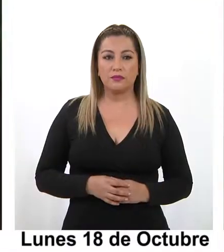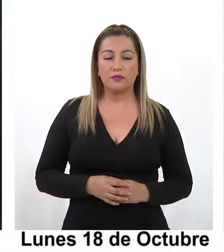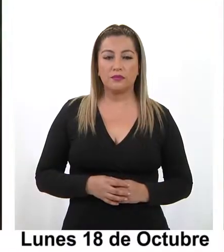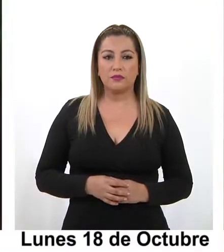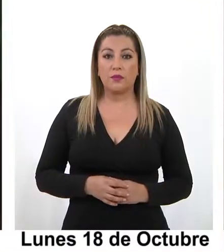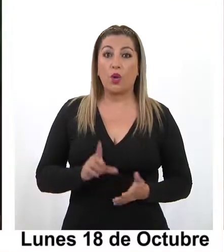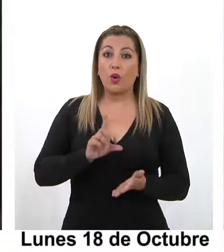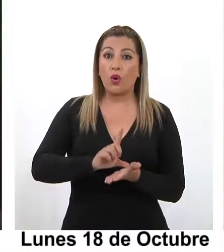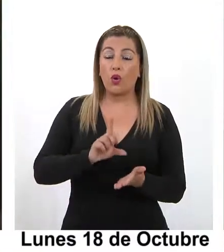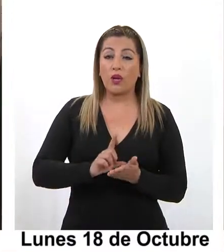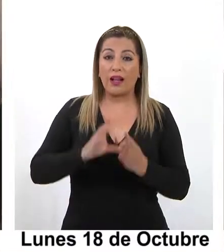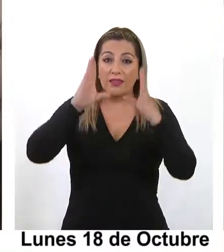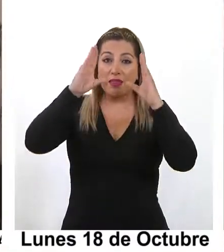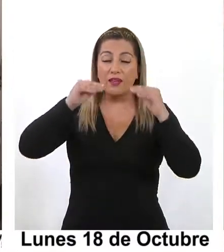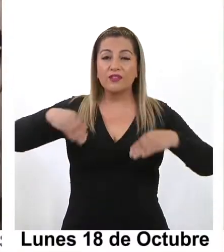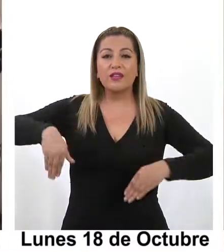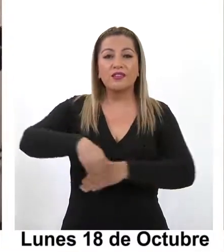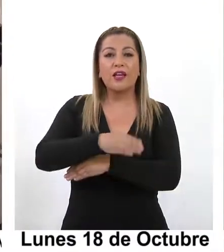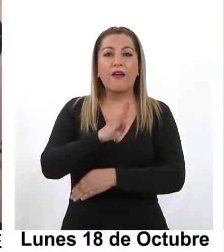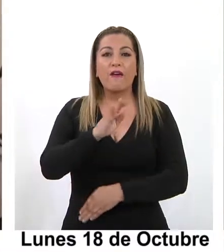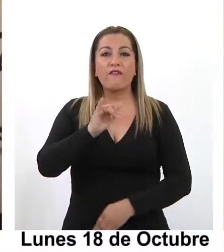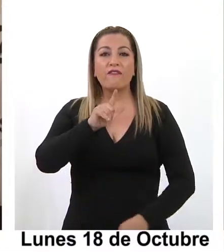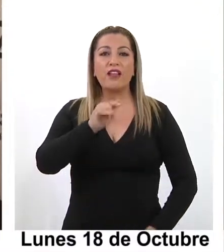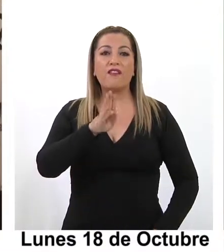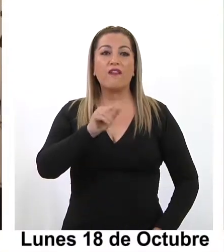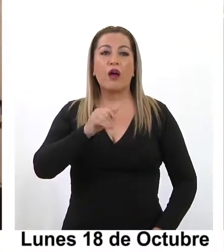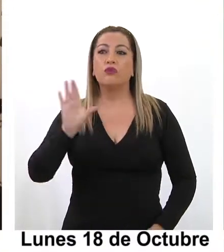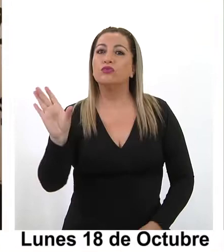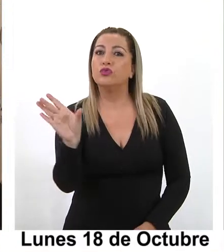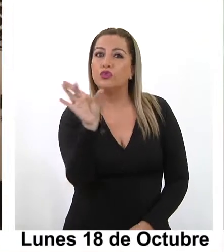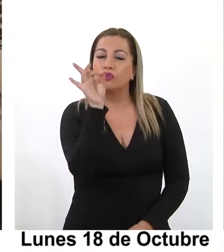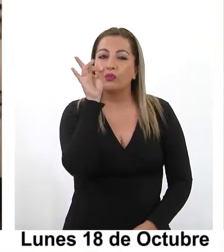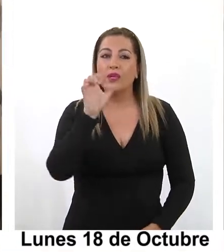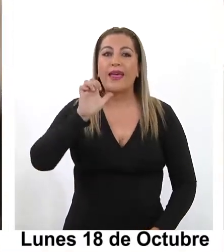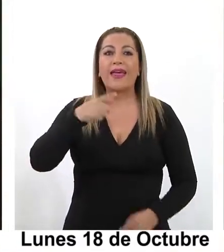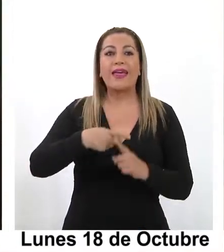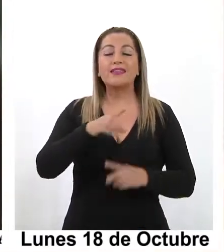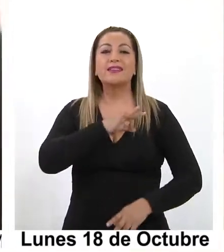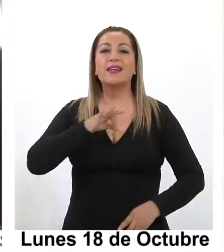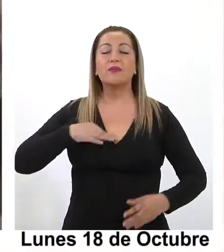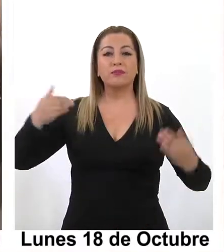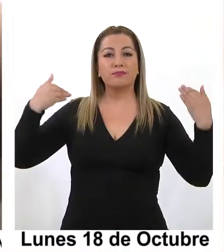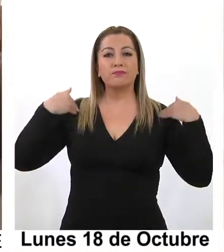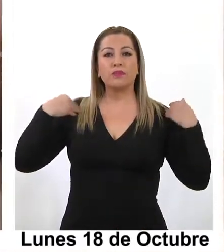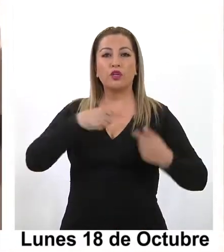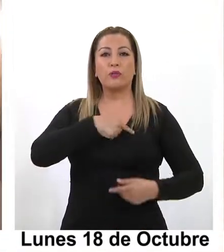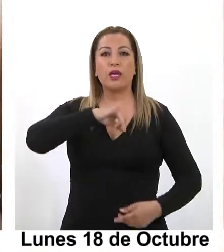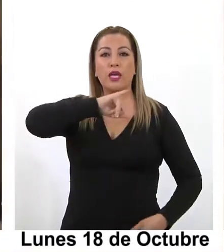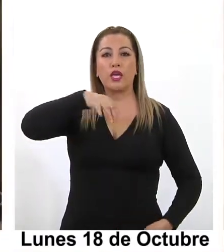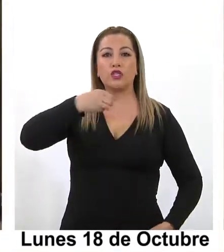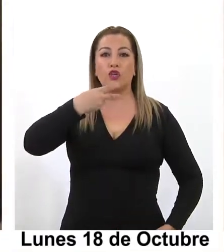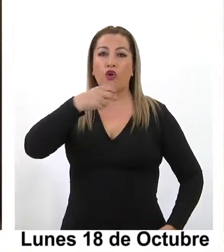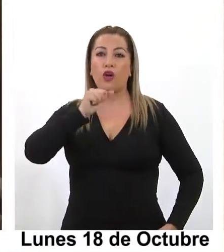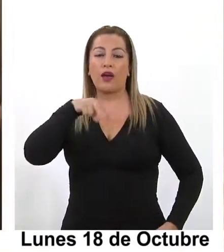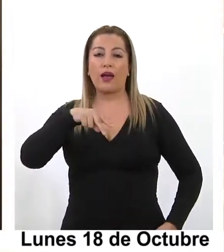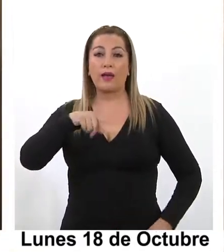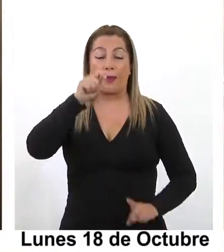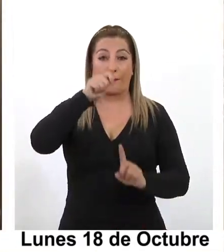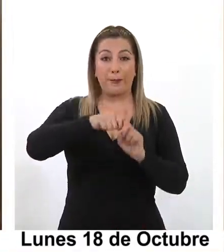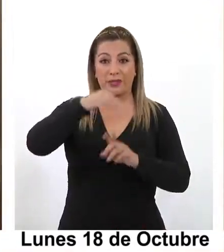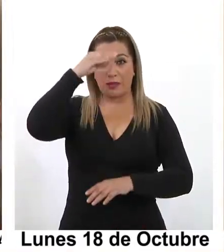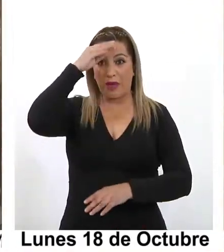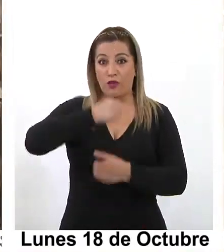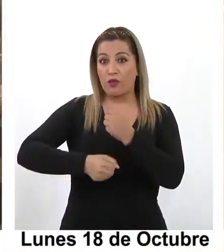En un local nocturno de Avenida Francisco Bilbao fue sorprendido el ex Seremi de Deportes Johan Vieira, formalizado en mayo